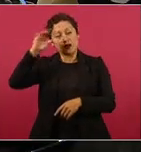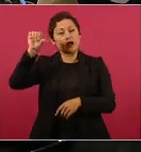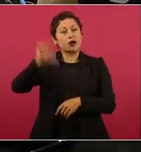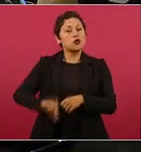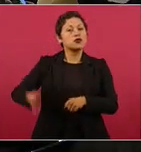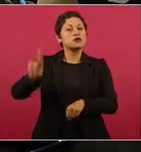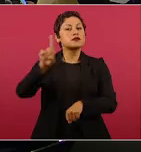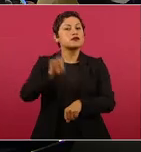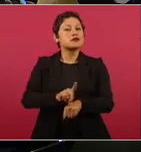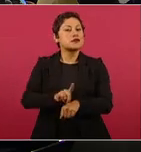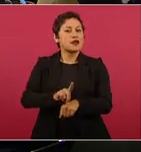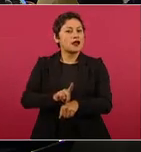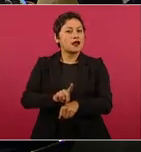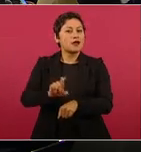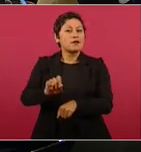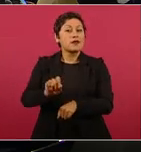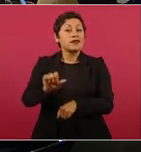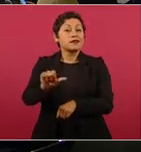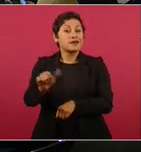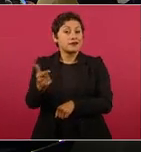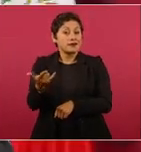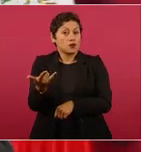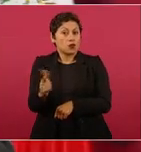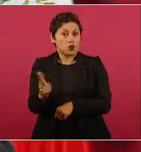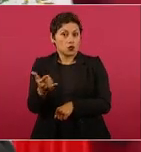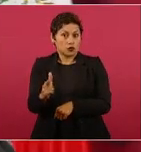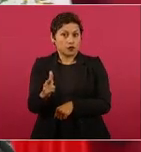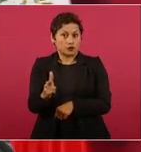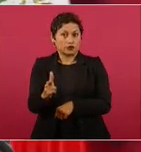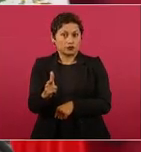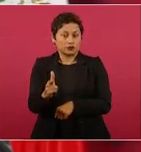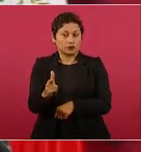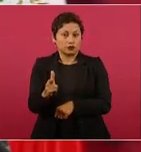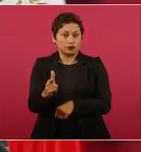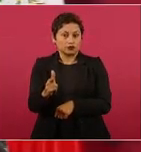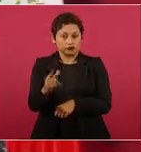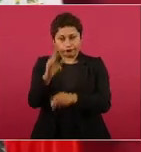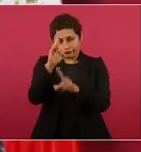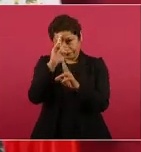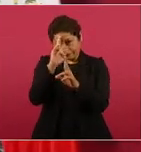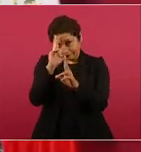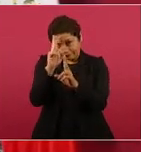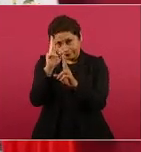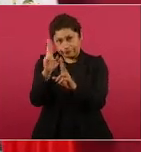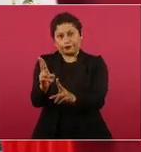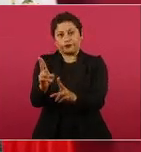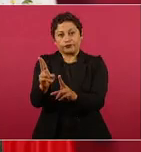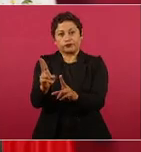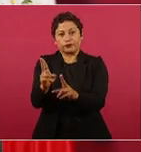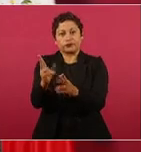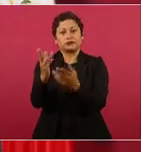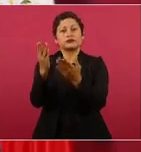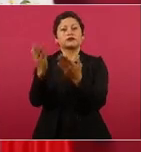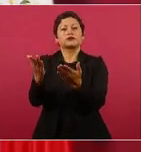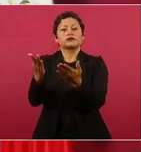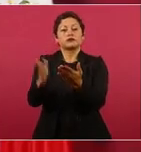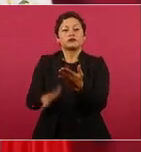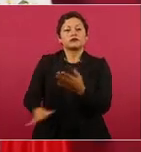26 de julio, en honor a el pueblo